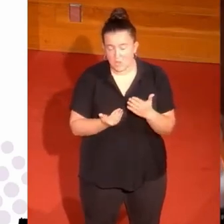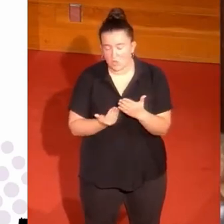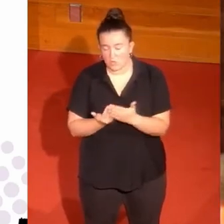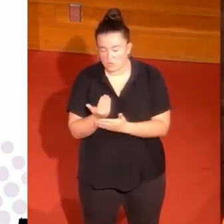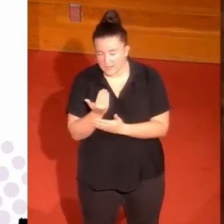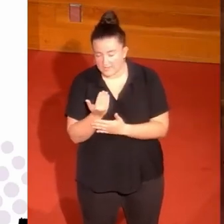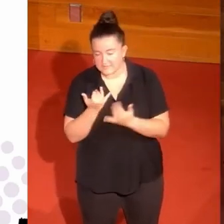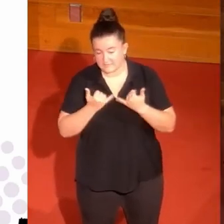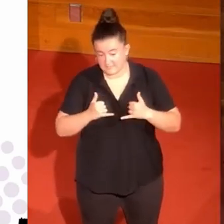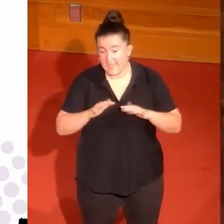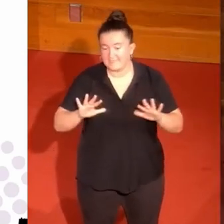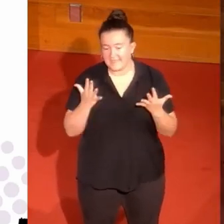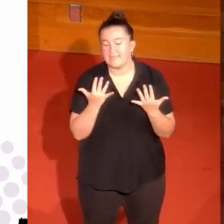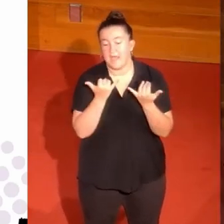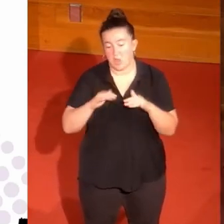jard